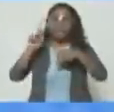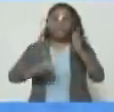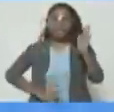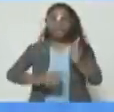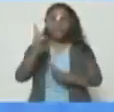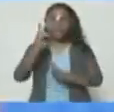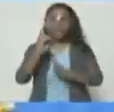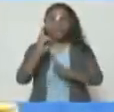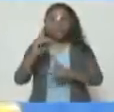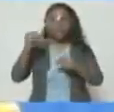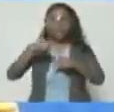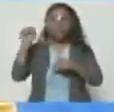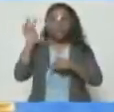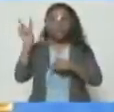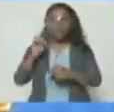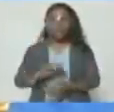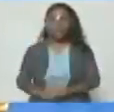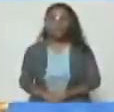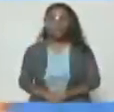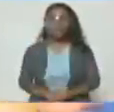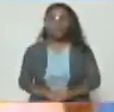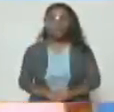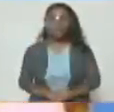las potencialidades de Venezuela.